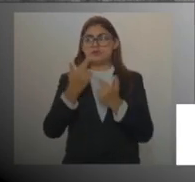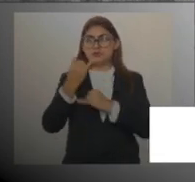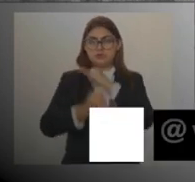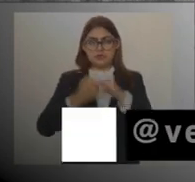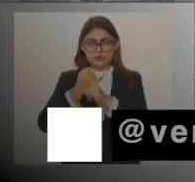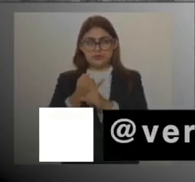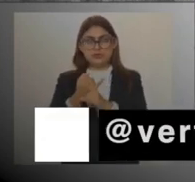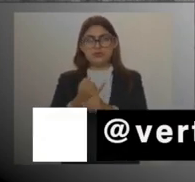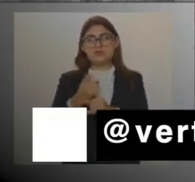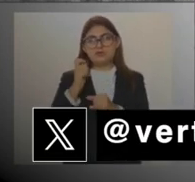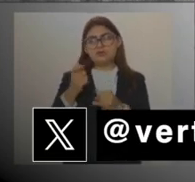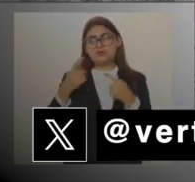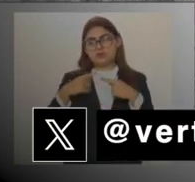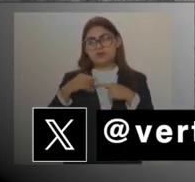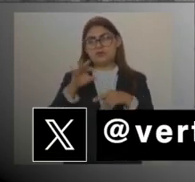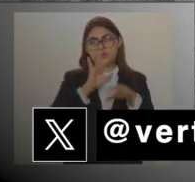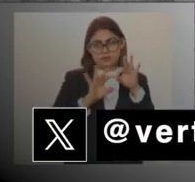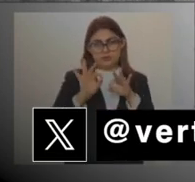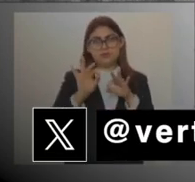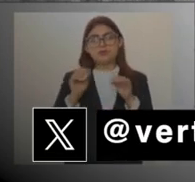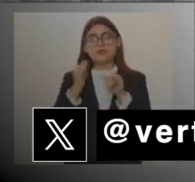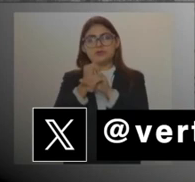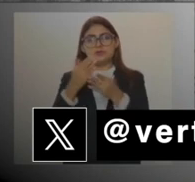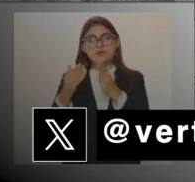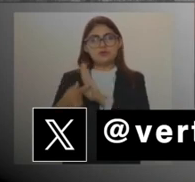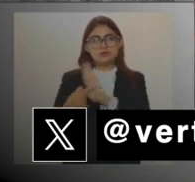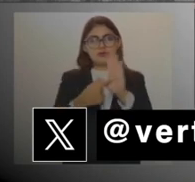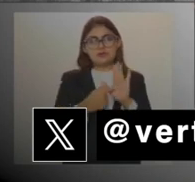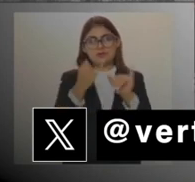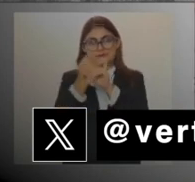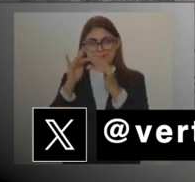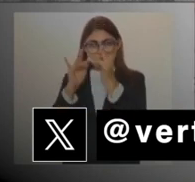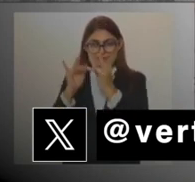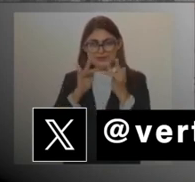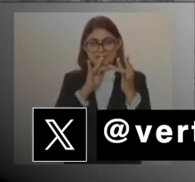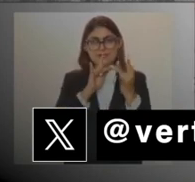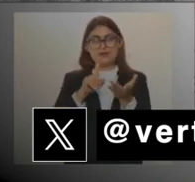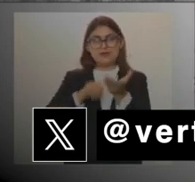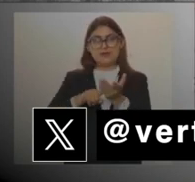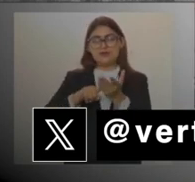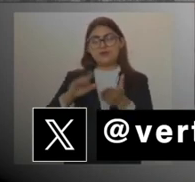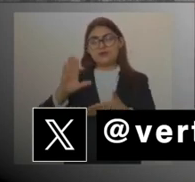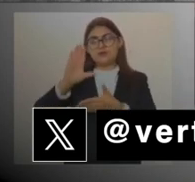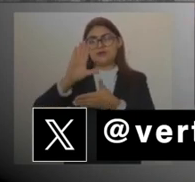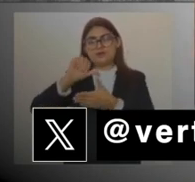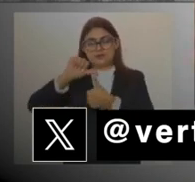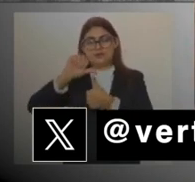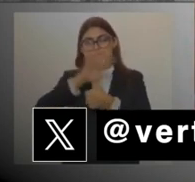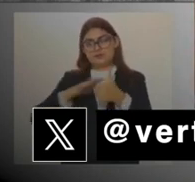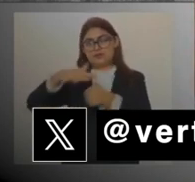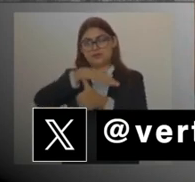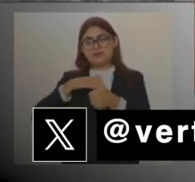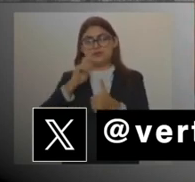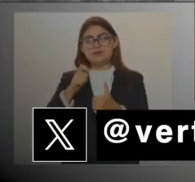plazo con el poder de la tecnología. Finalmente, Subir Roponel, jefa adjunta de la delegación de la Unión Europea